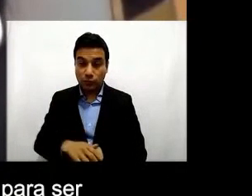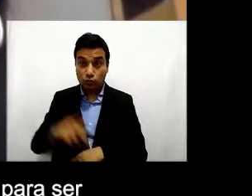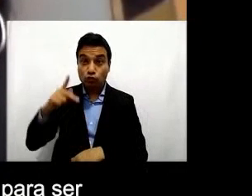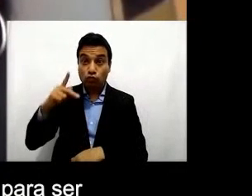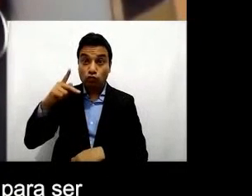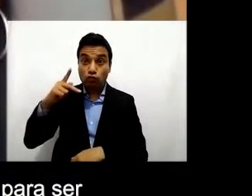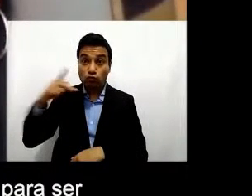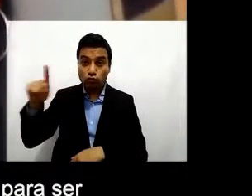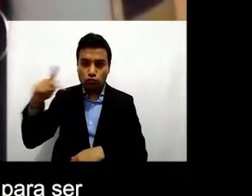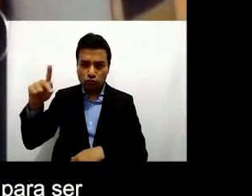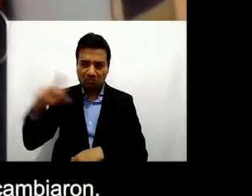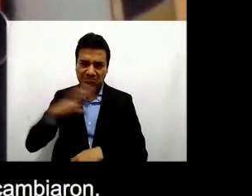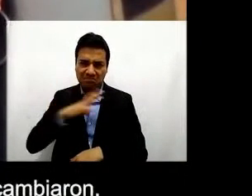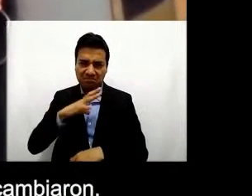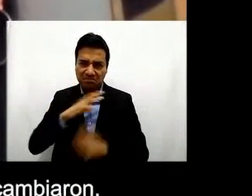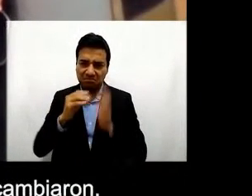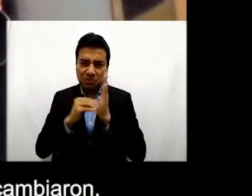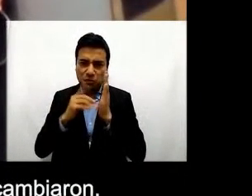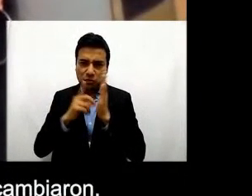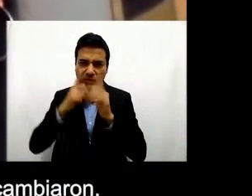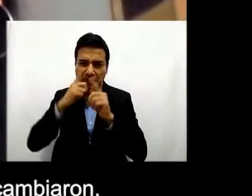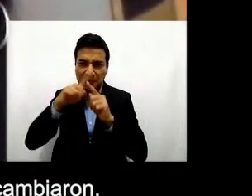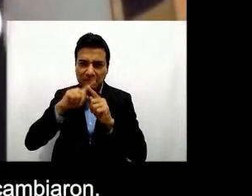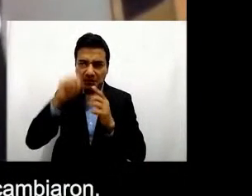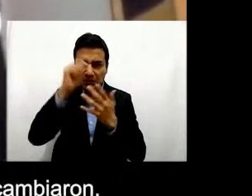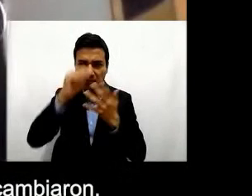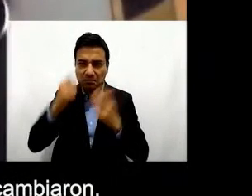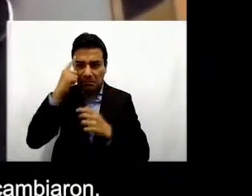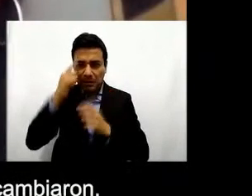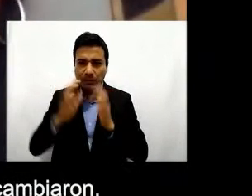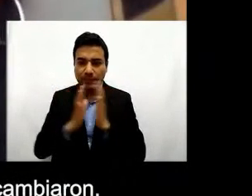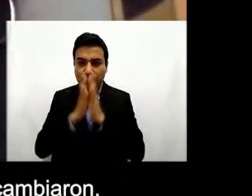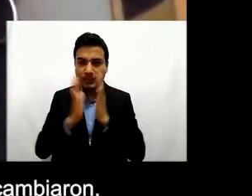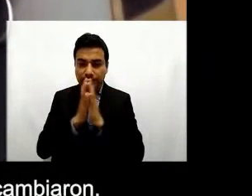hacer la participación. Nos gustaría que nos hablaras un poco sobre